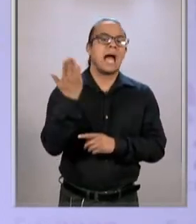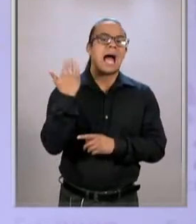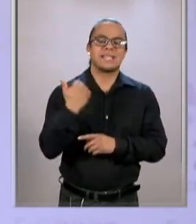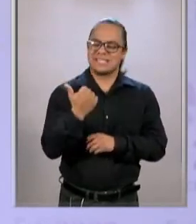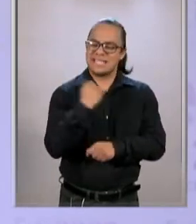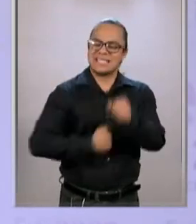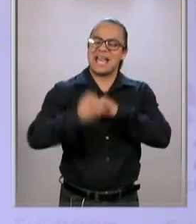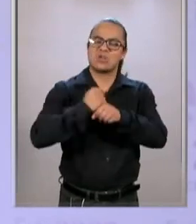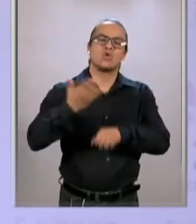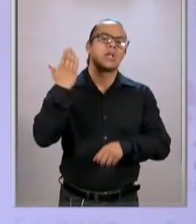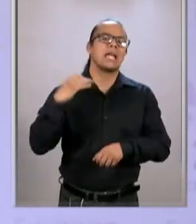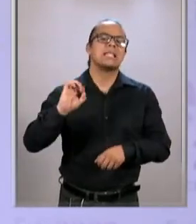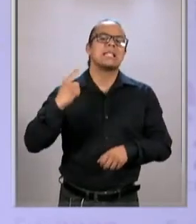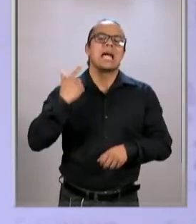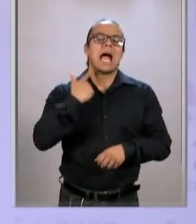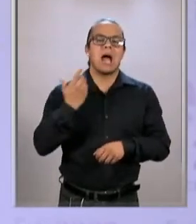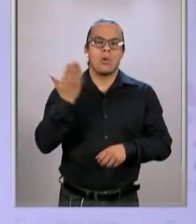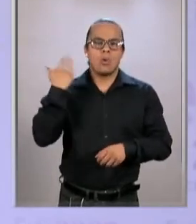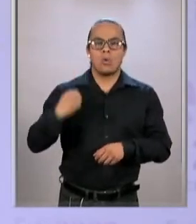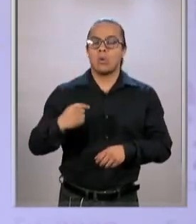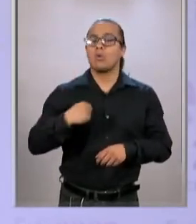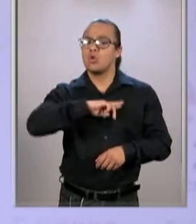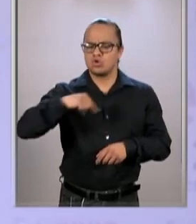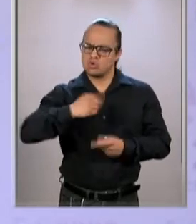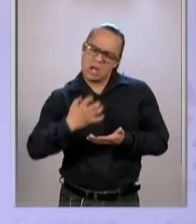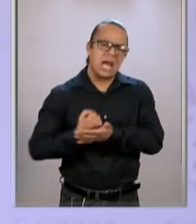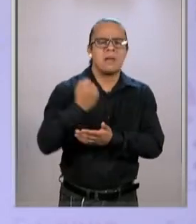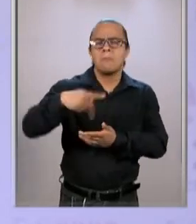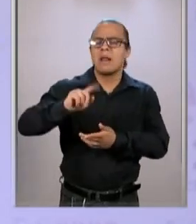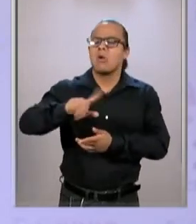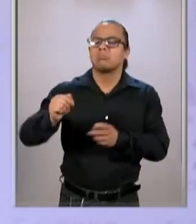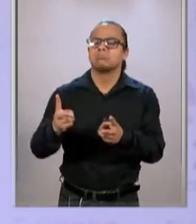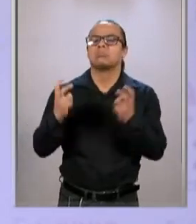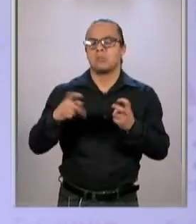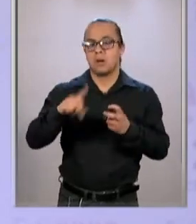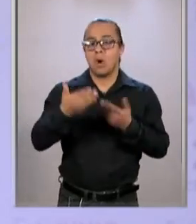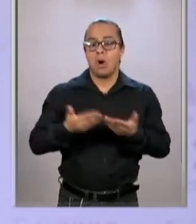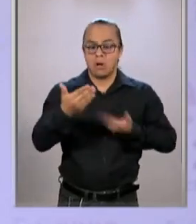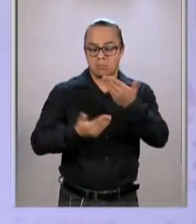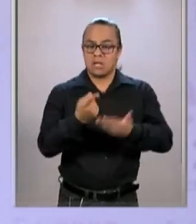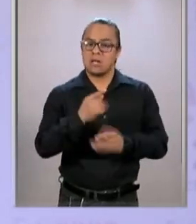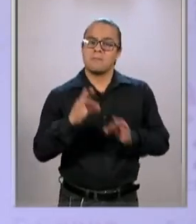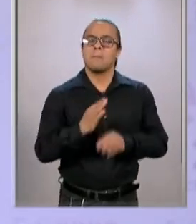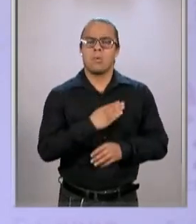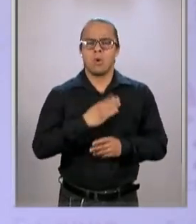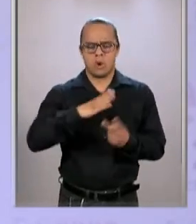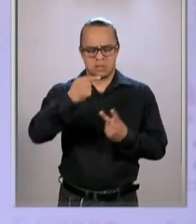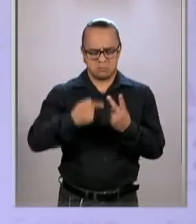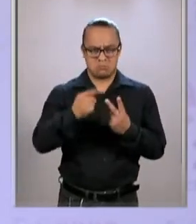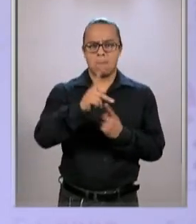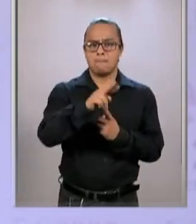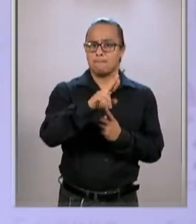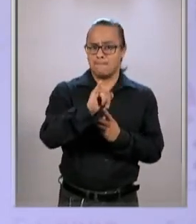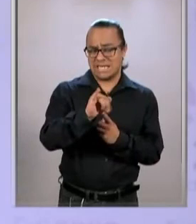el anterior sexenio, pues ahora sí que ganamos, pero nos robaron. Hoy es nuestra gran oportunidad. Y tenemos dos grandes opciones. Por un lado, el PRI,